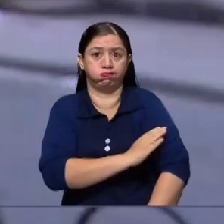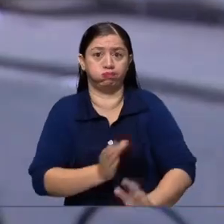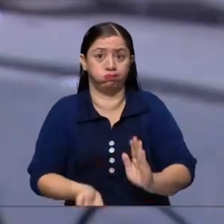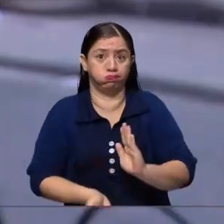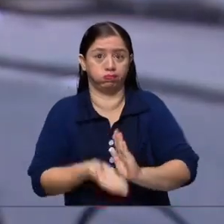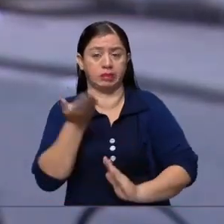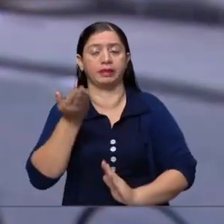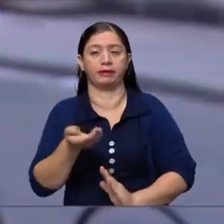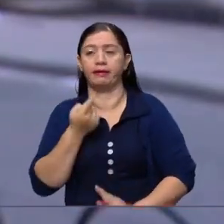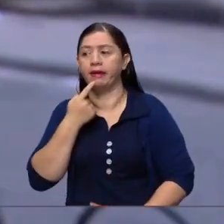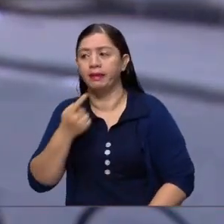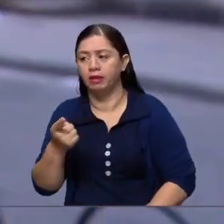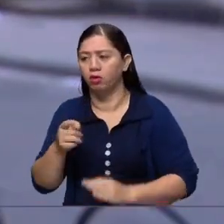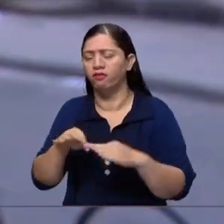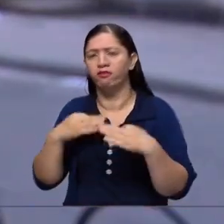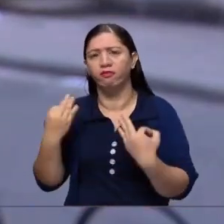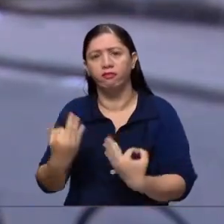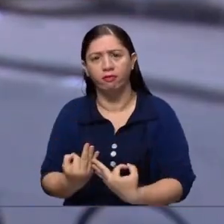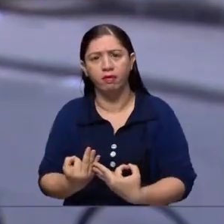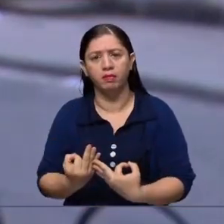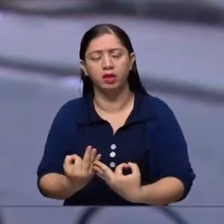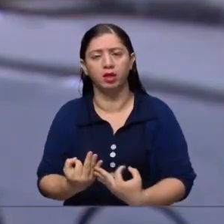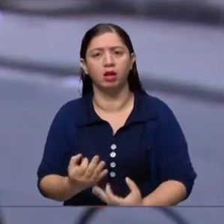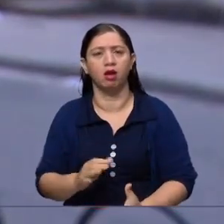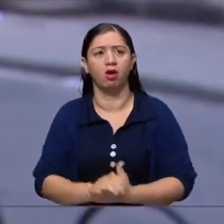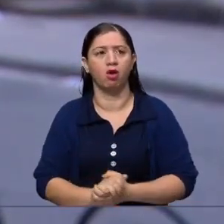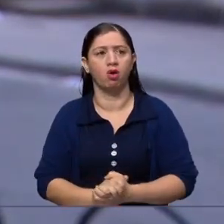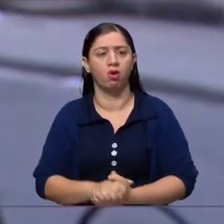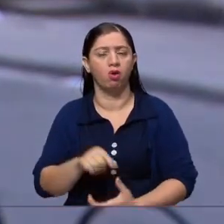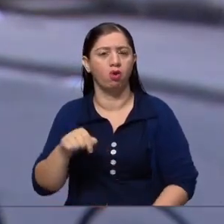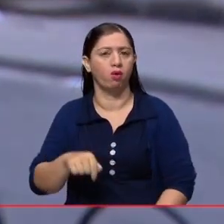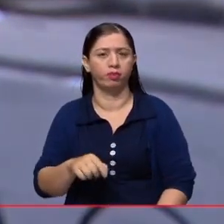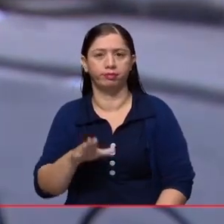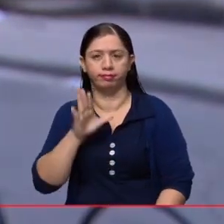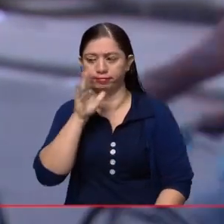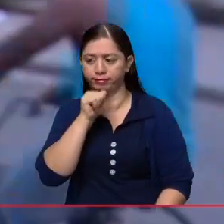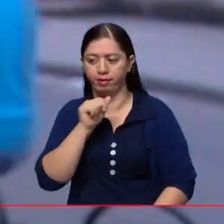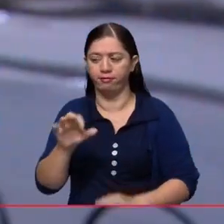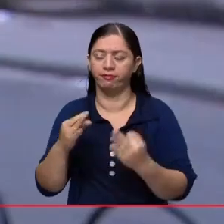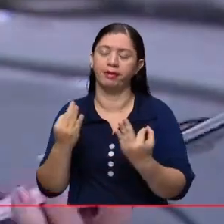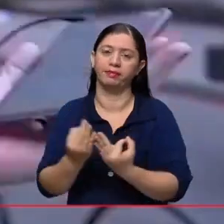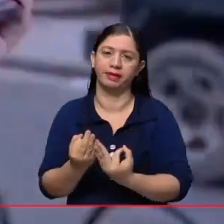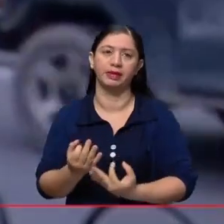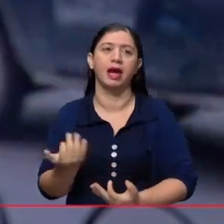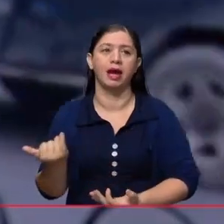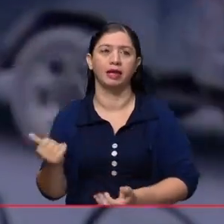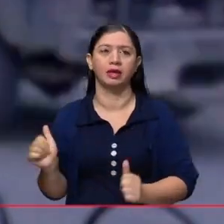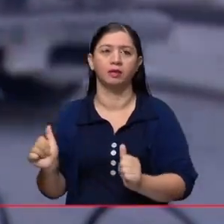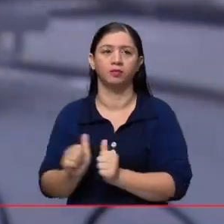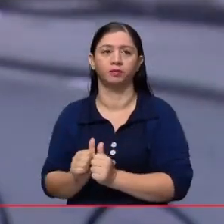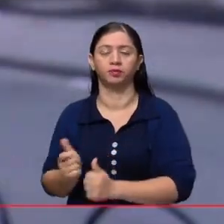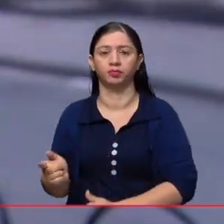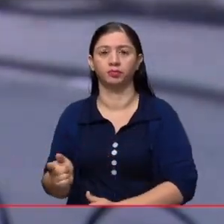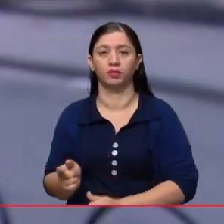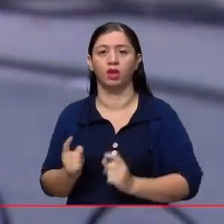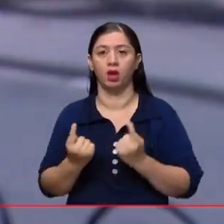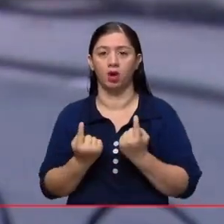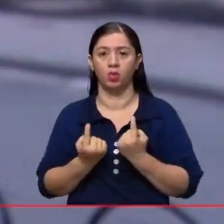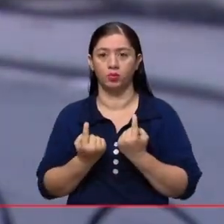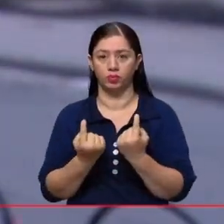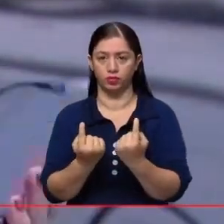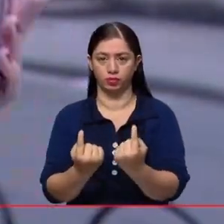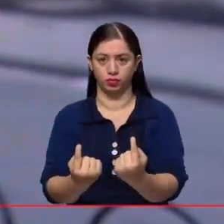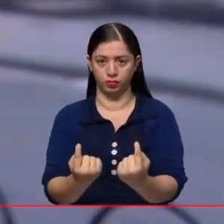su familia, que infortunadamente hoy pues no logramos conectar con ellos. Aquí nos encontramos en la funeraria donde están